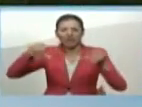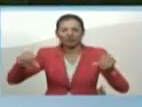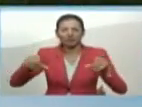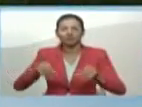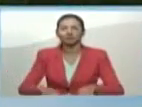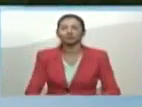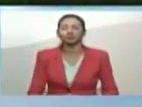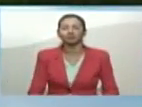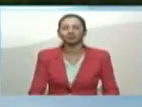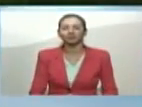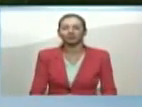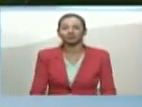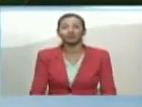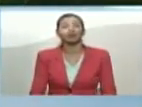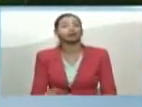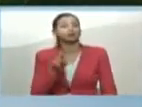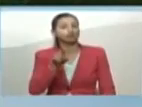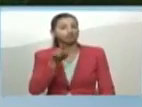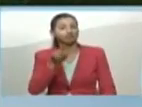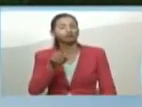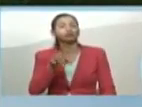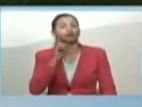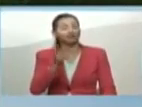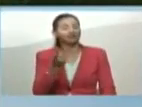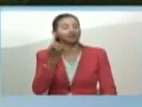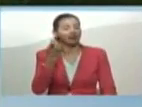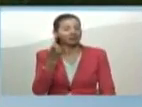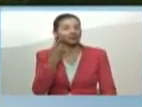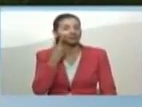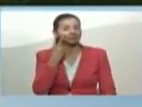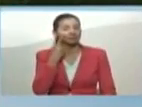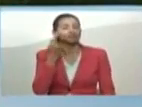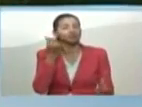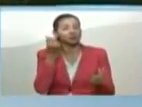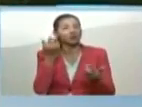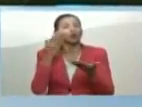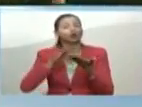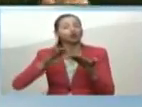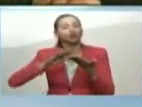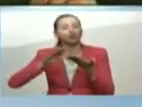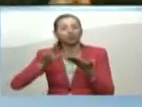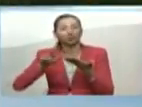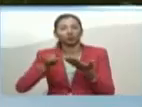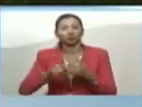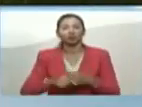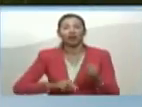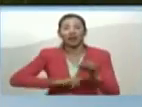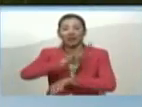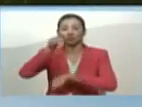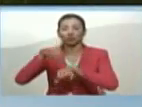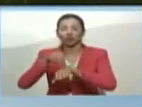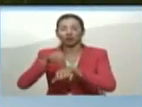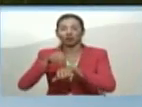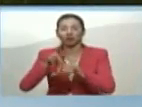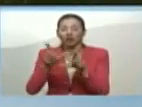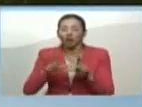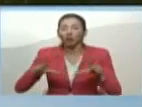El tema de la semilla es un problema a resolver a nivel nacional, estatal y concreto local.